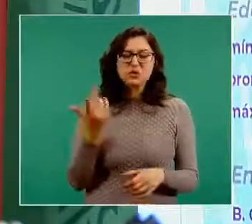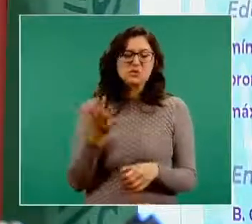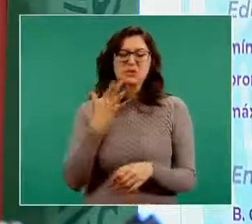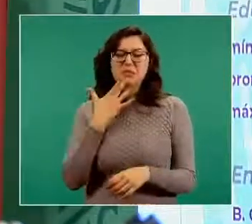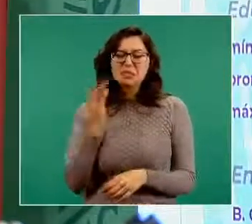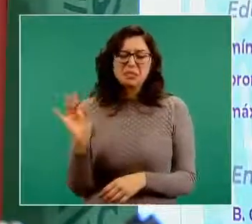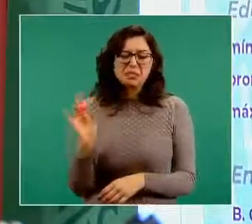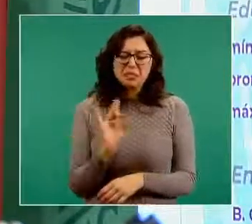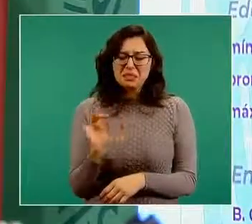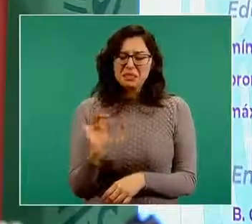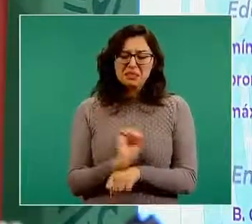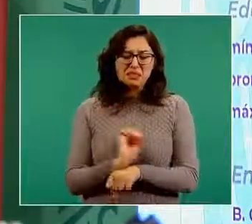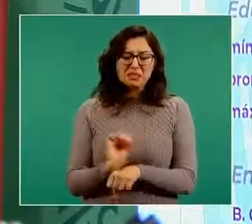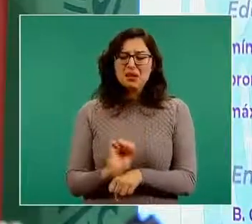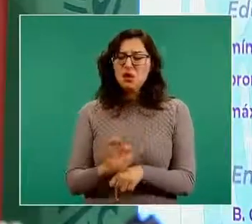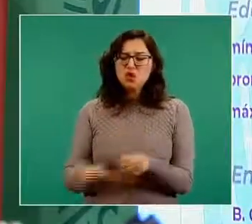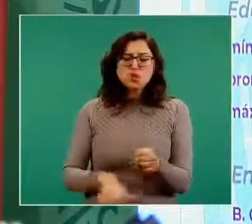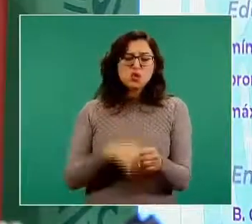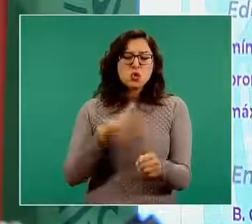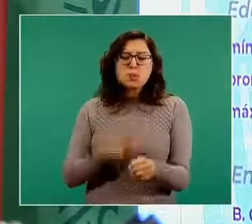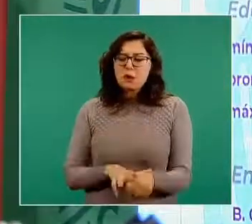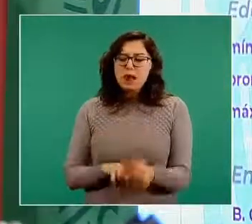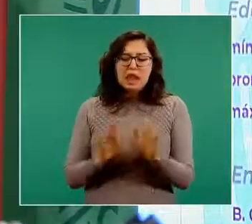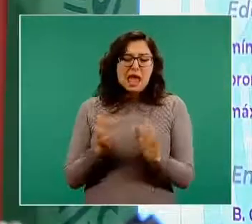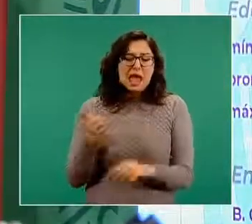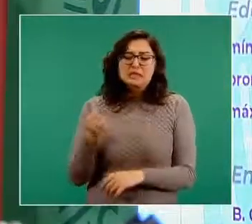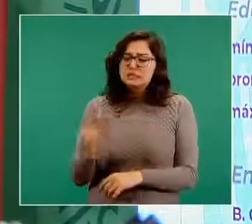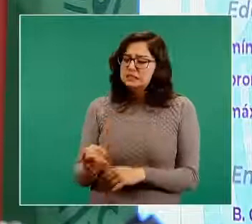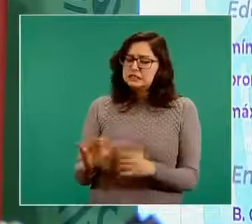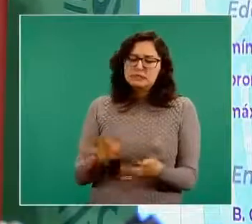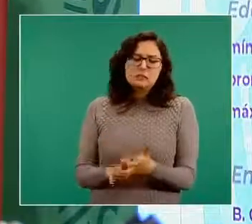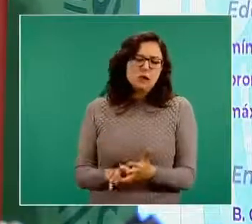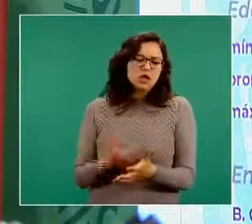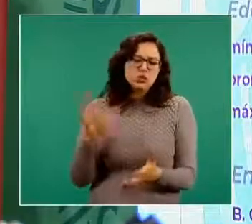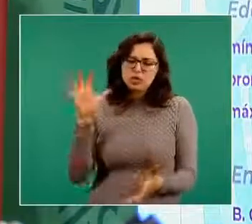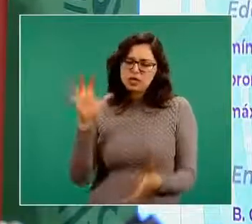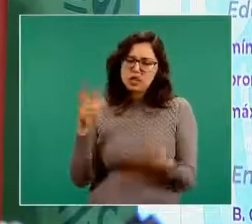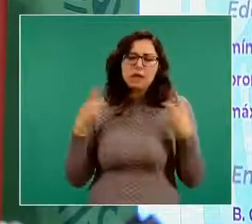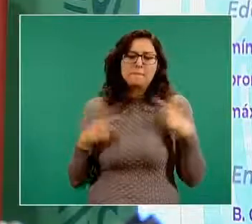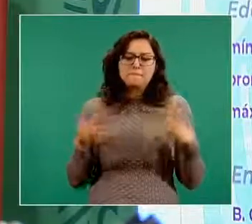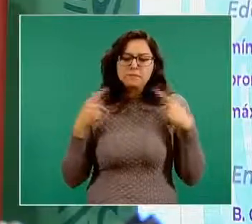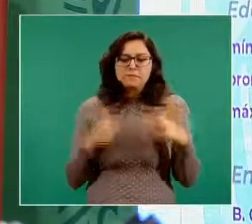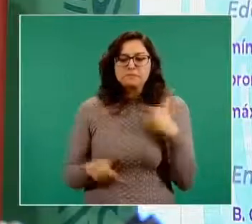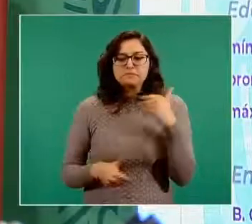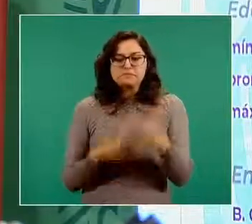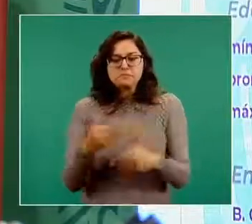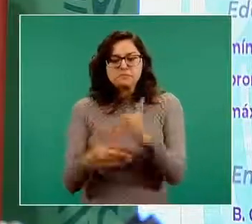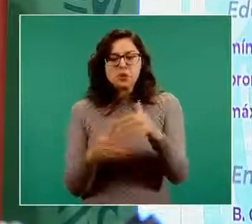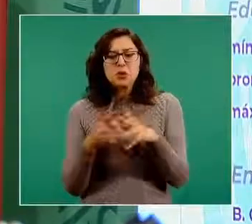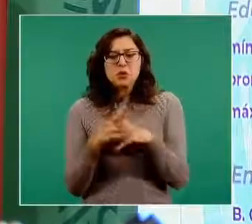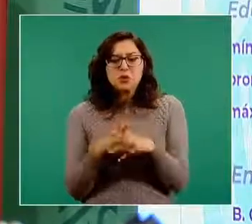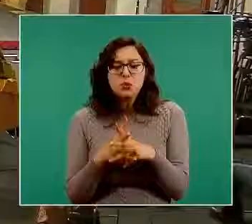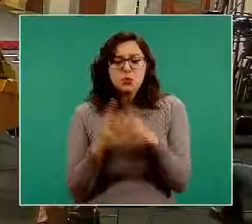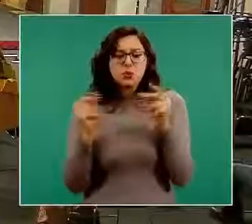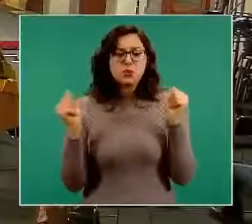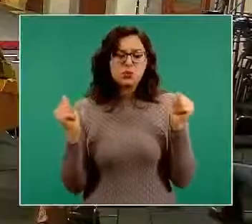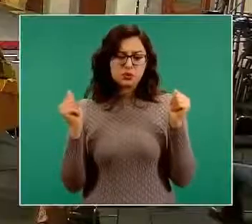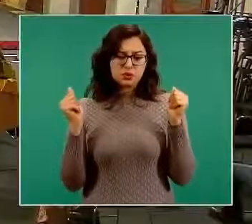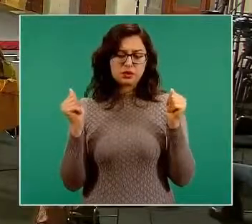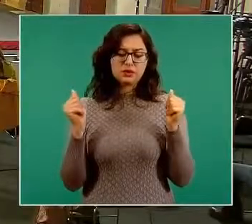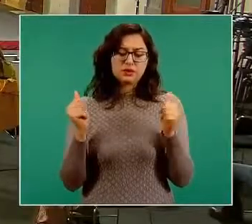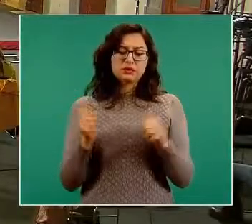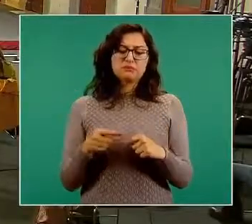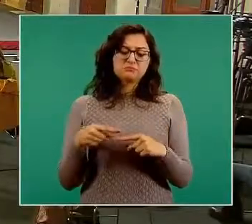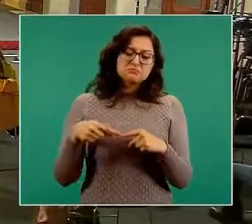van presentando. La enorme mayoría son síntomas aislados, síntomas leves, que se quitan espontáneamente en